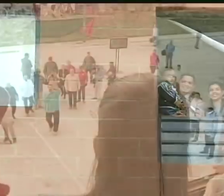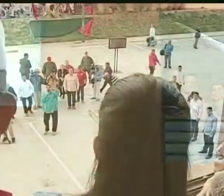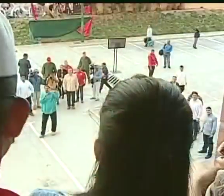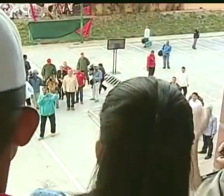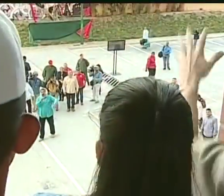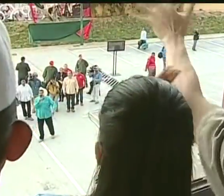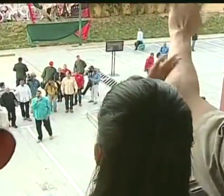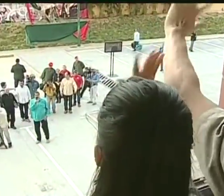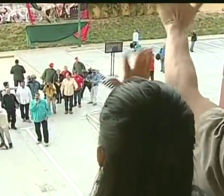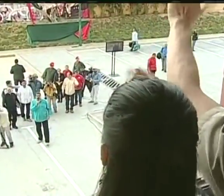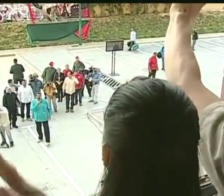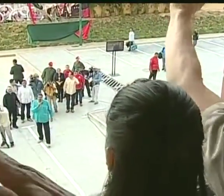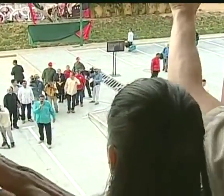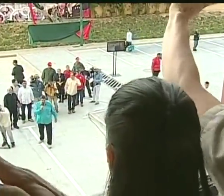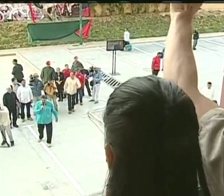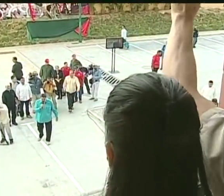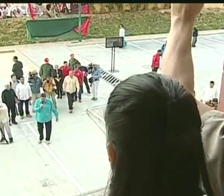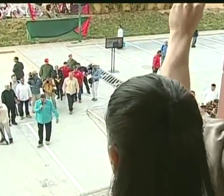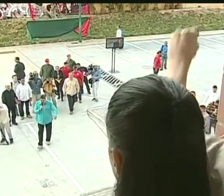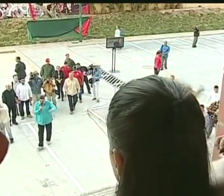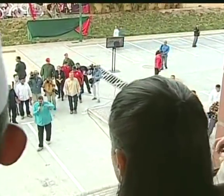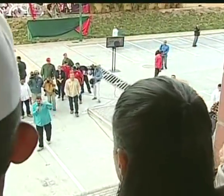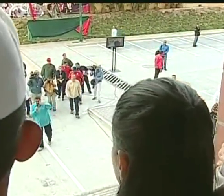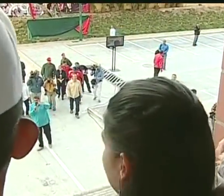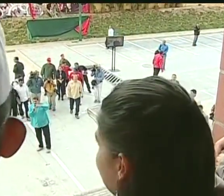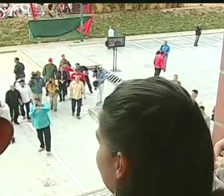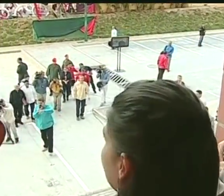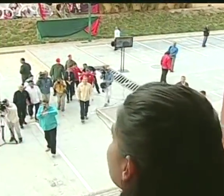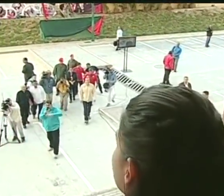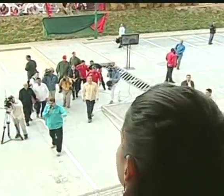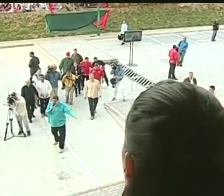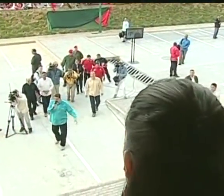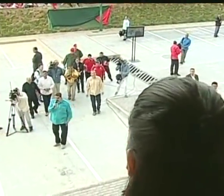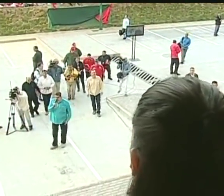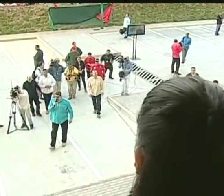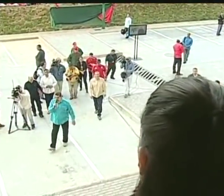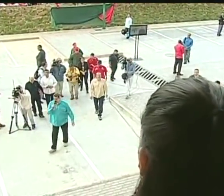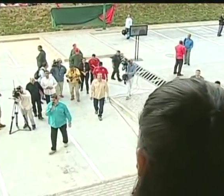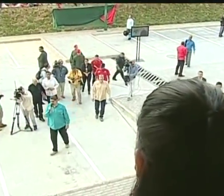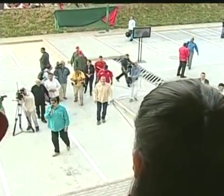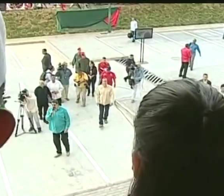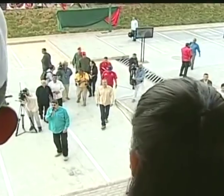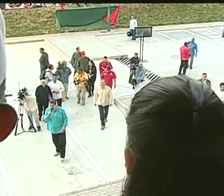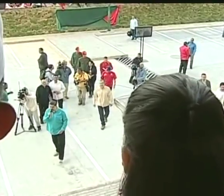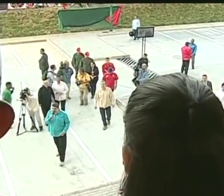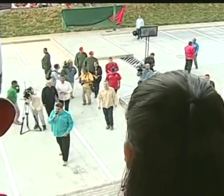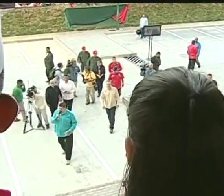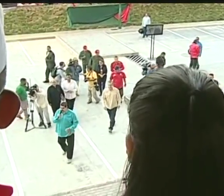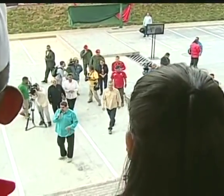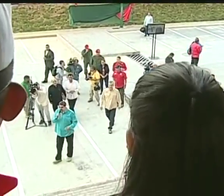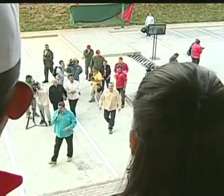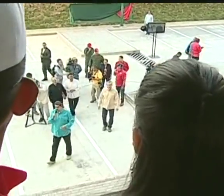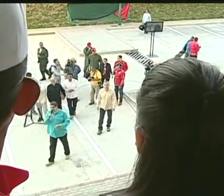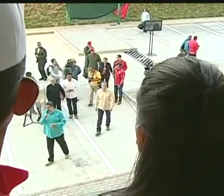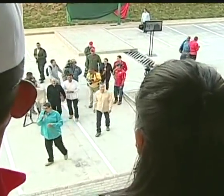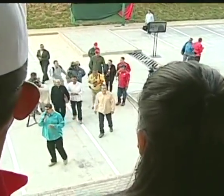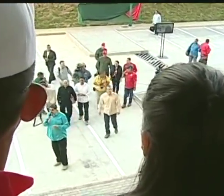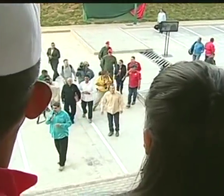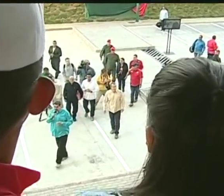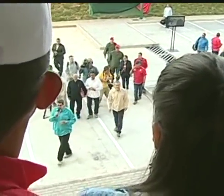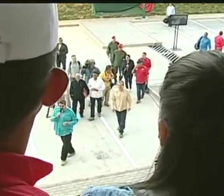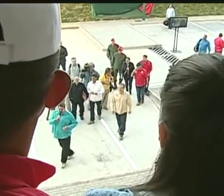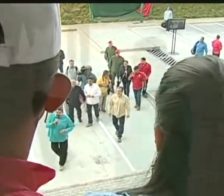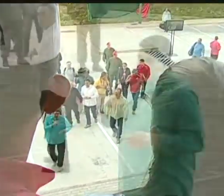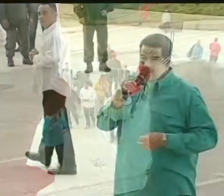Hola, ¿cómo están ustedes? ¿Qué me dice? Ministro Villarroel, saludos a toda Venezuela de la gran misión Vivienda Venezuela.